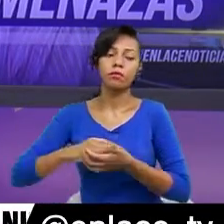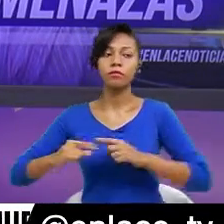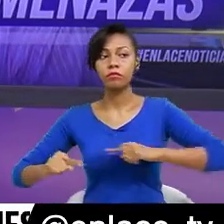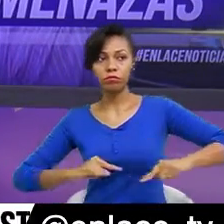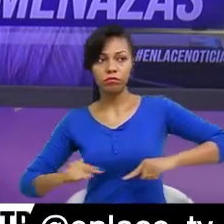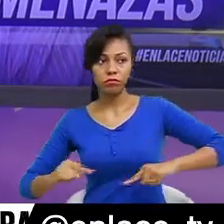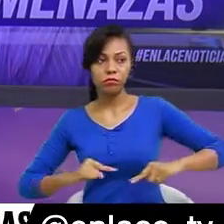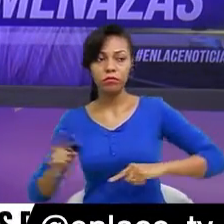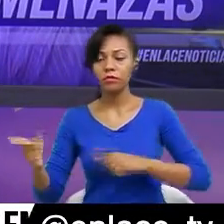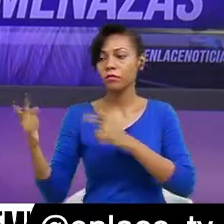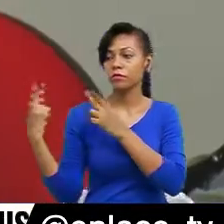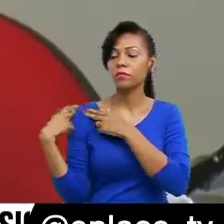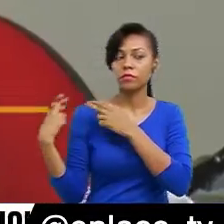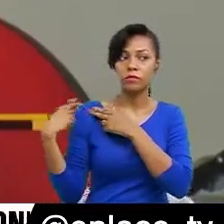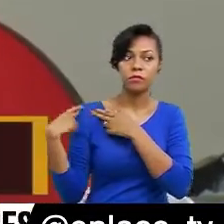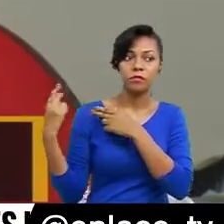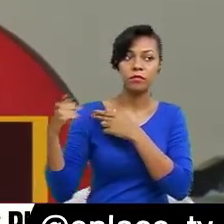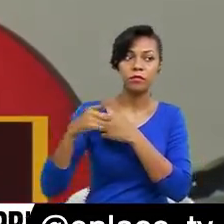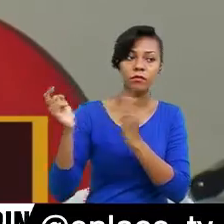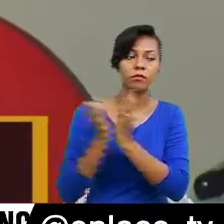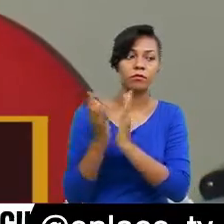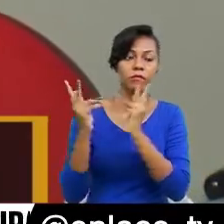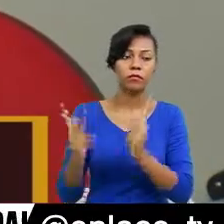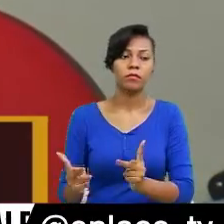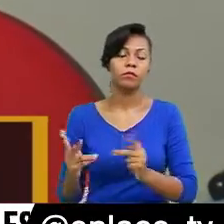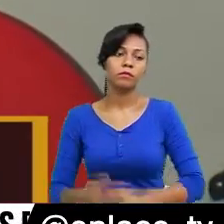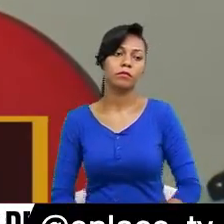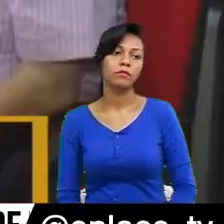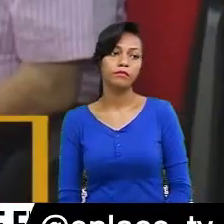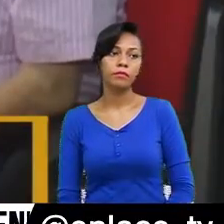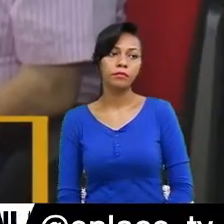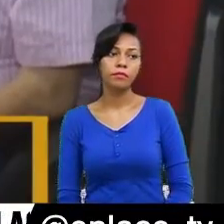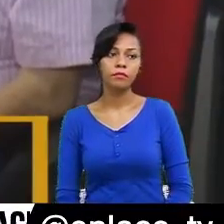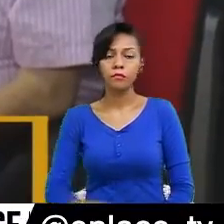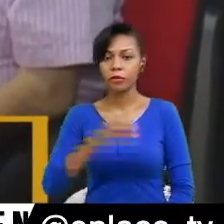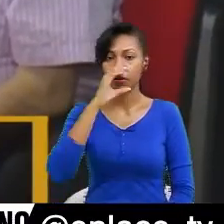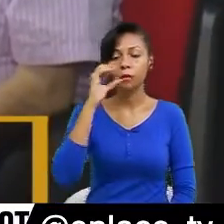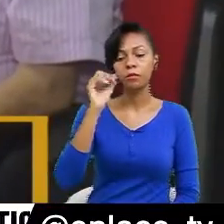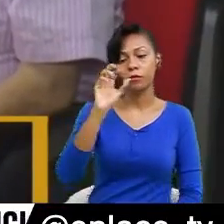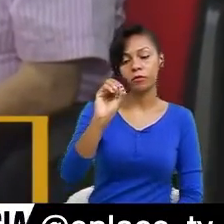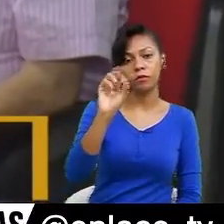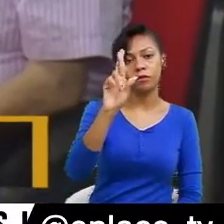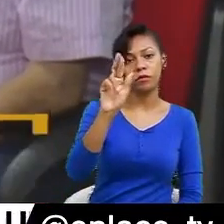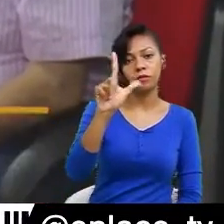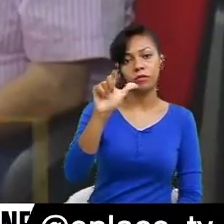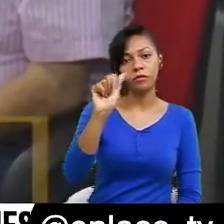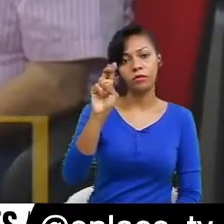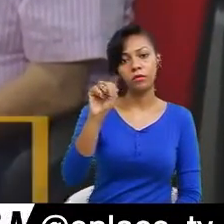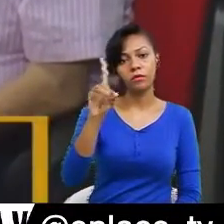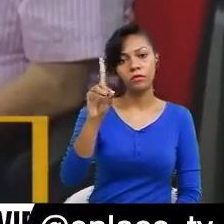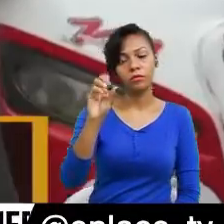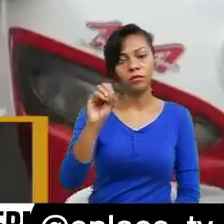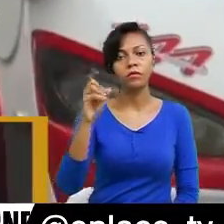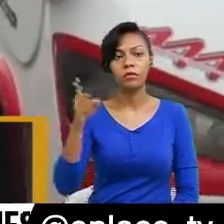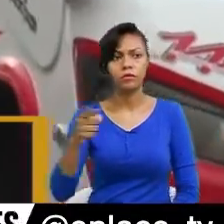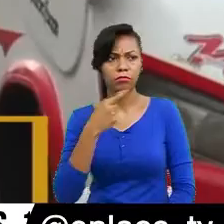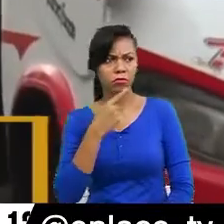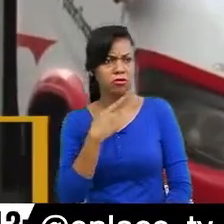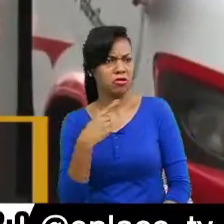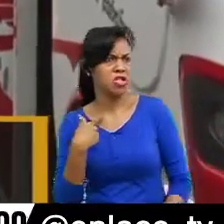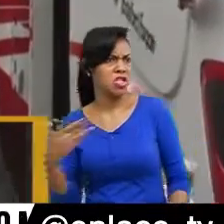escolar. El gerente de la empresa Cochoferes, Orlando Duarte, ha respondido a las versiones de presuntas amenazas de muerte contra un directivo de la